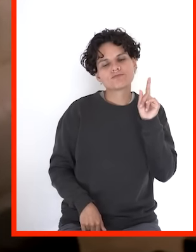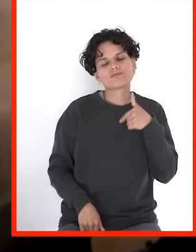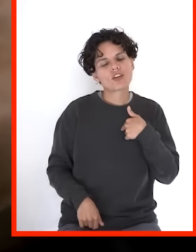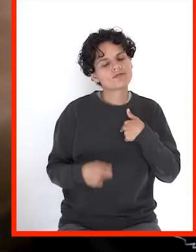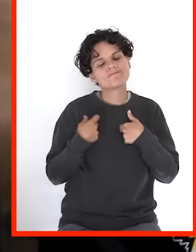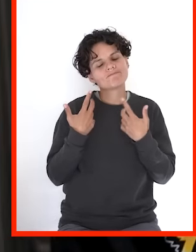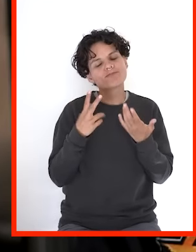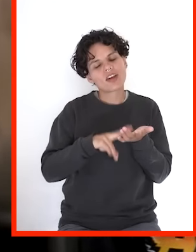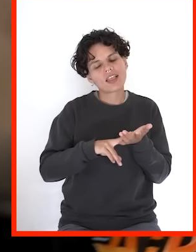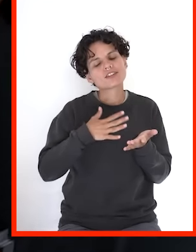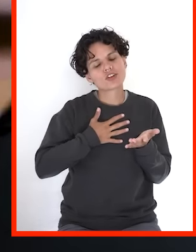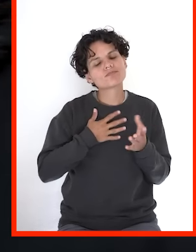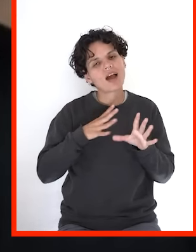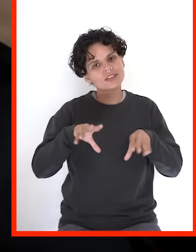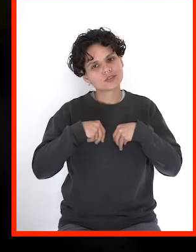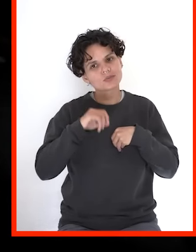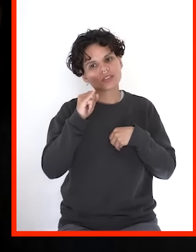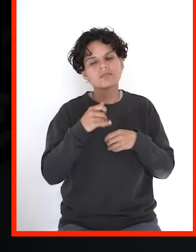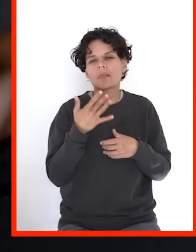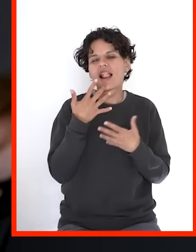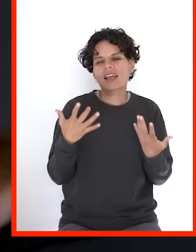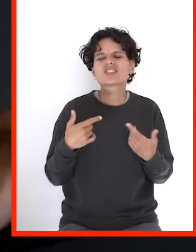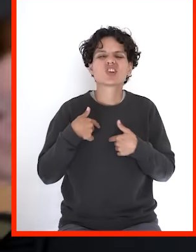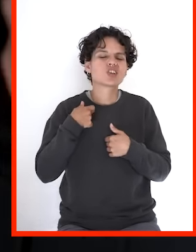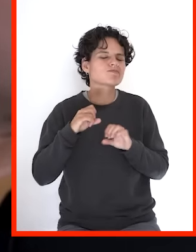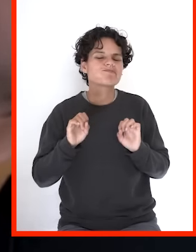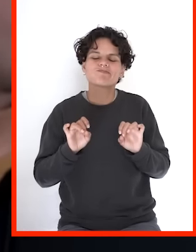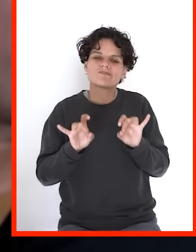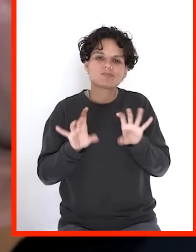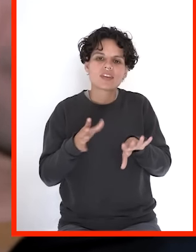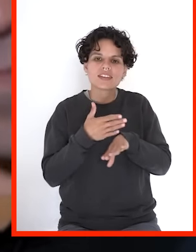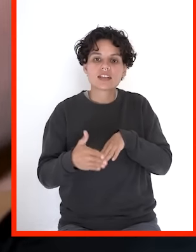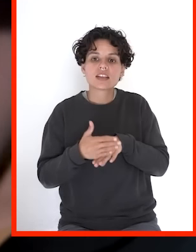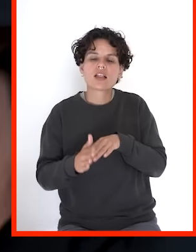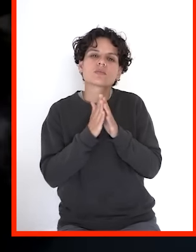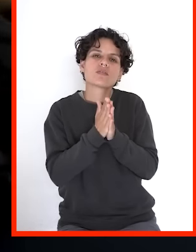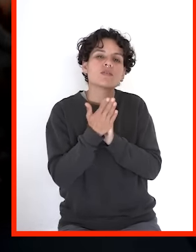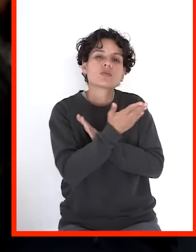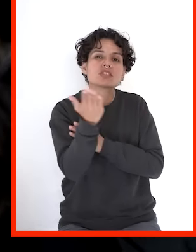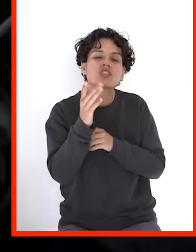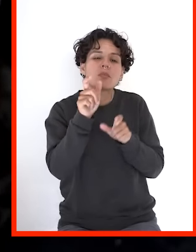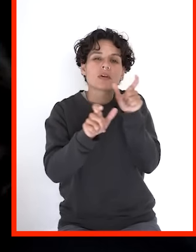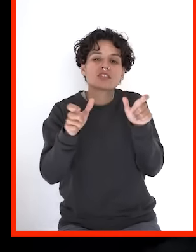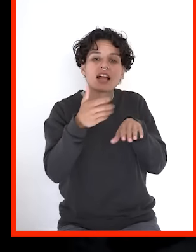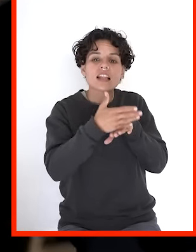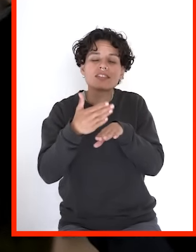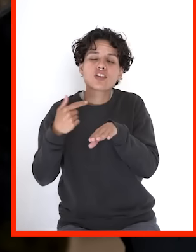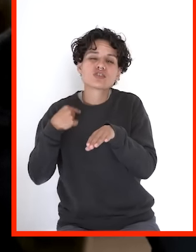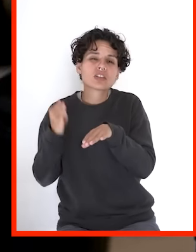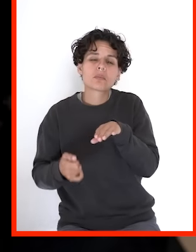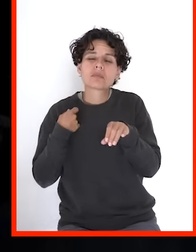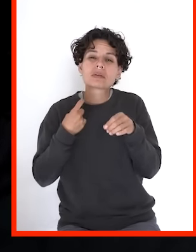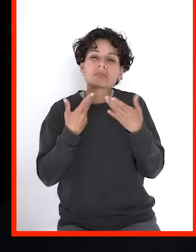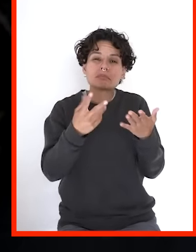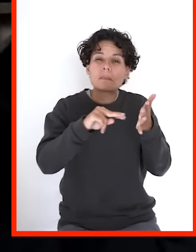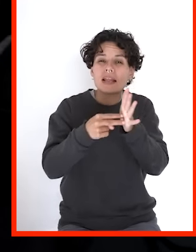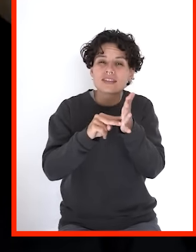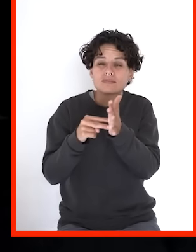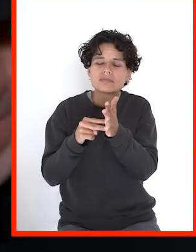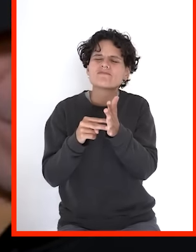tiro. ¿Sí? ¿Ya para qué vamos a andar con cosas? Tengo el Diógenes del atraso. Sí. Le pido perdón a toda la gente que le ha causado problemas con mi atraso. Eso es lo que